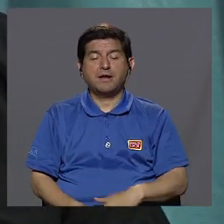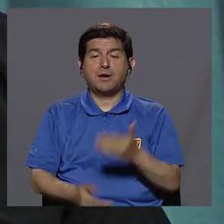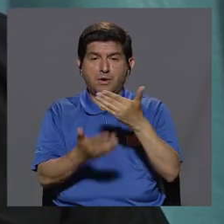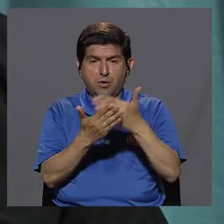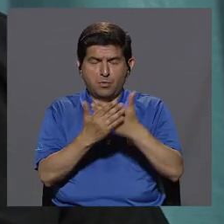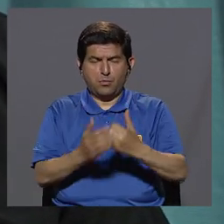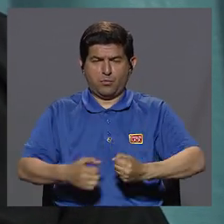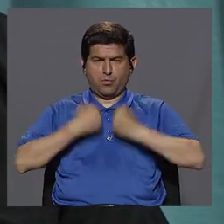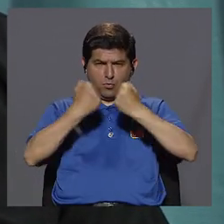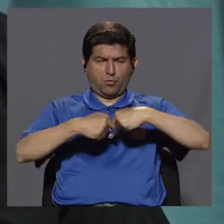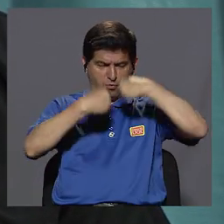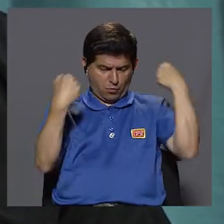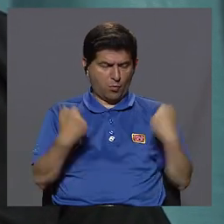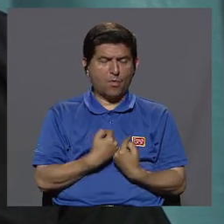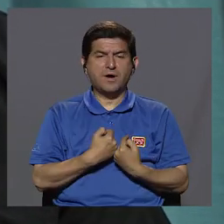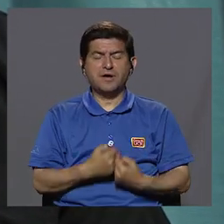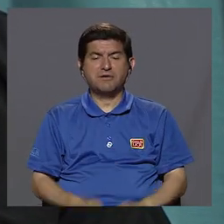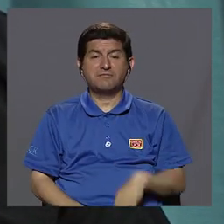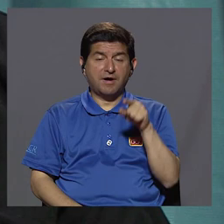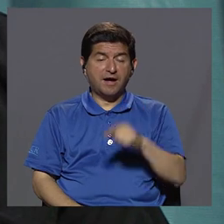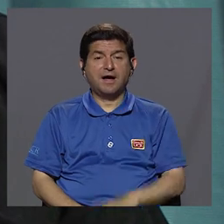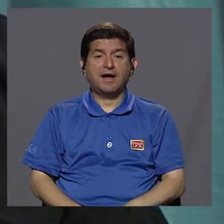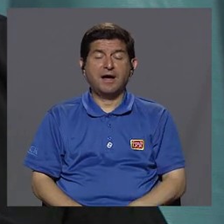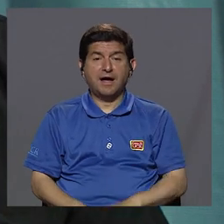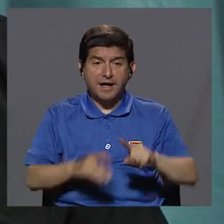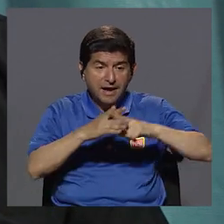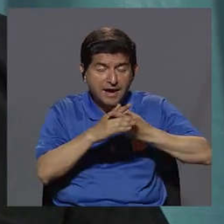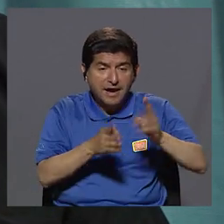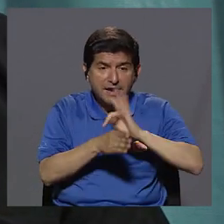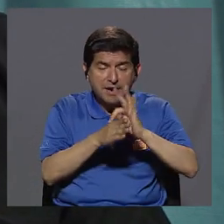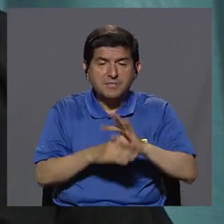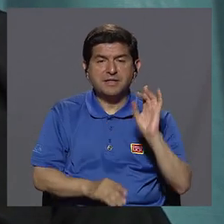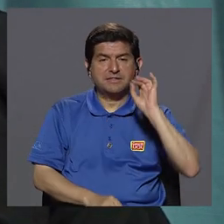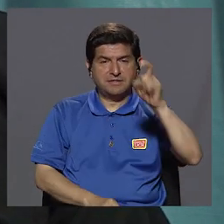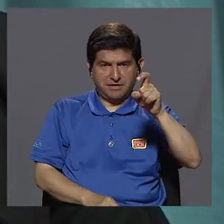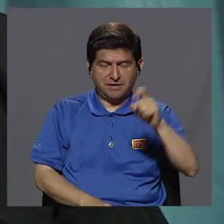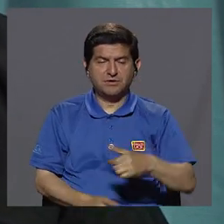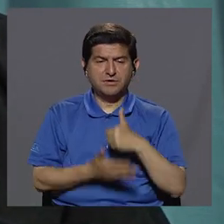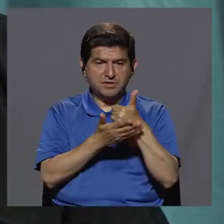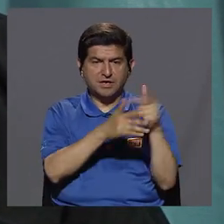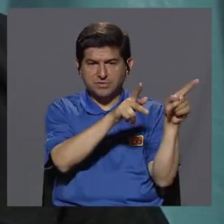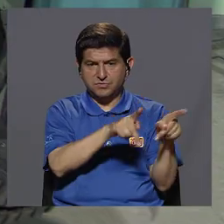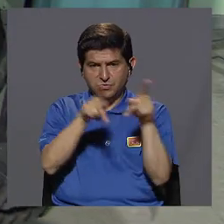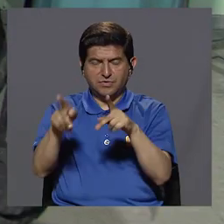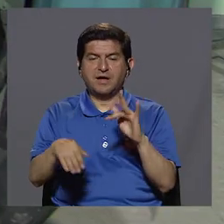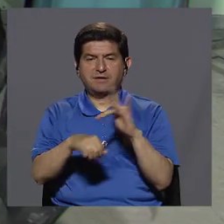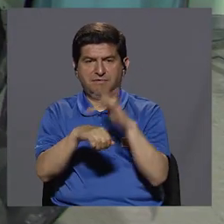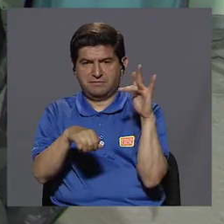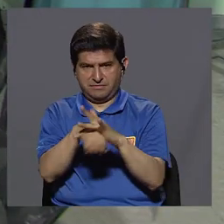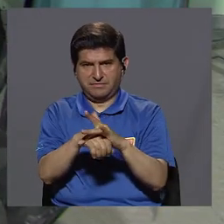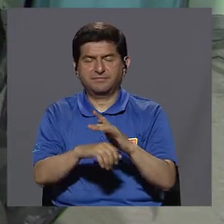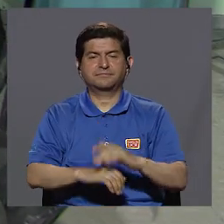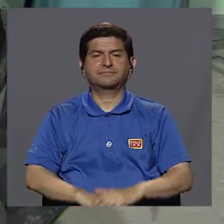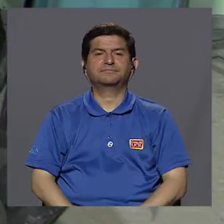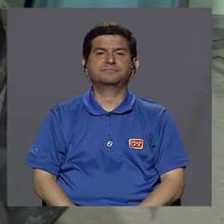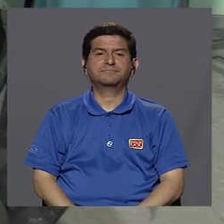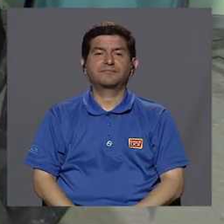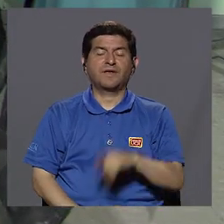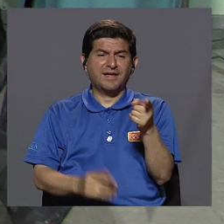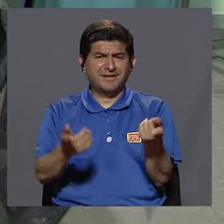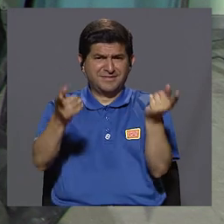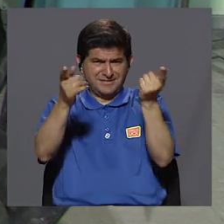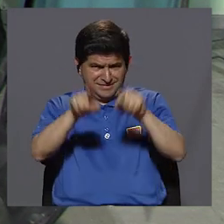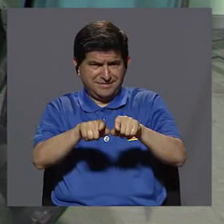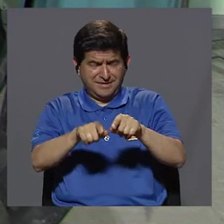nos va a servir como un arma terapéutica para poder llegar a esos diagnósticos y poder ayudar a sus pacientes tempranamente en este